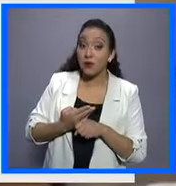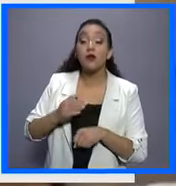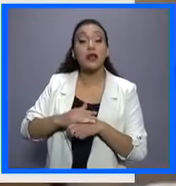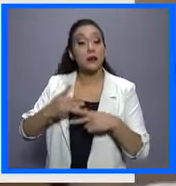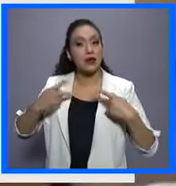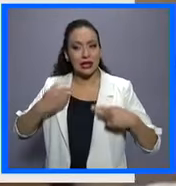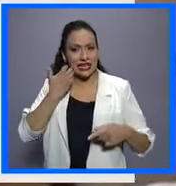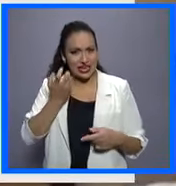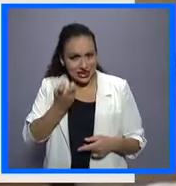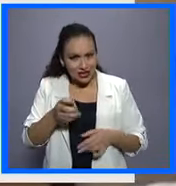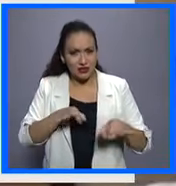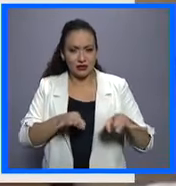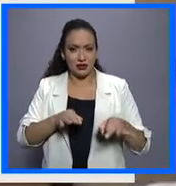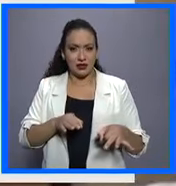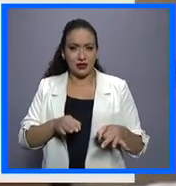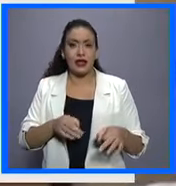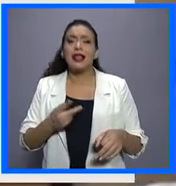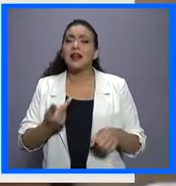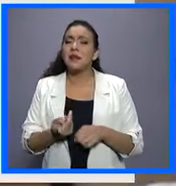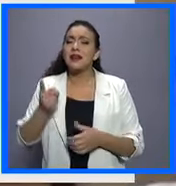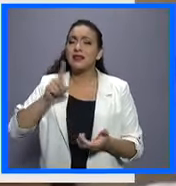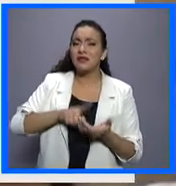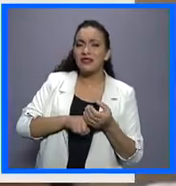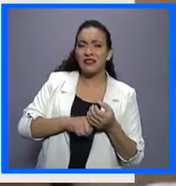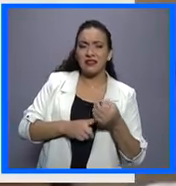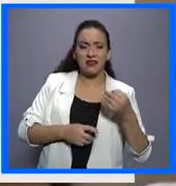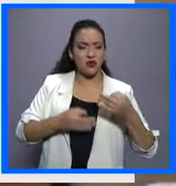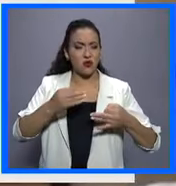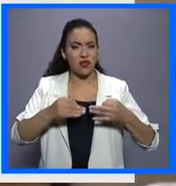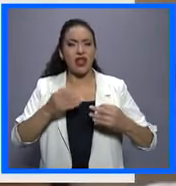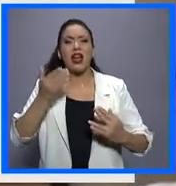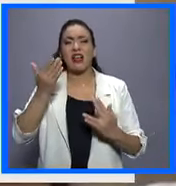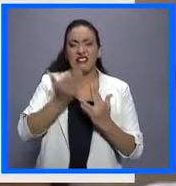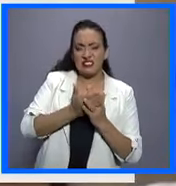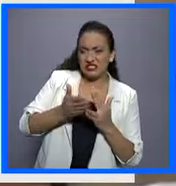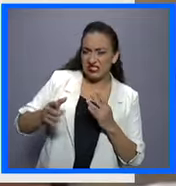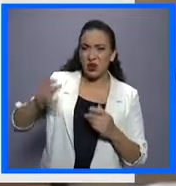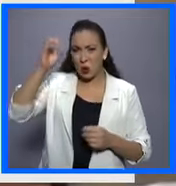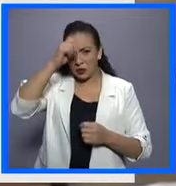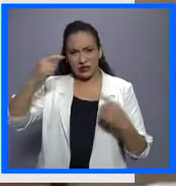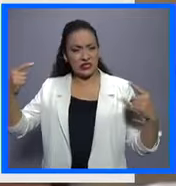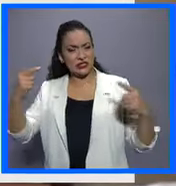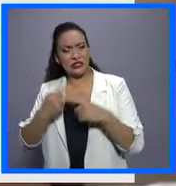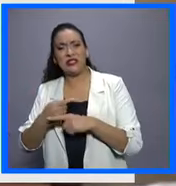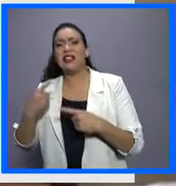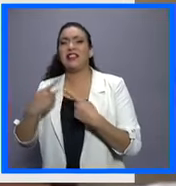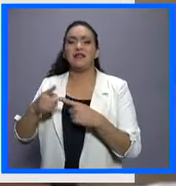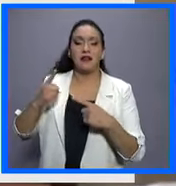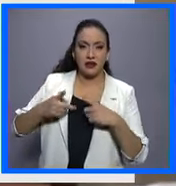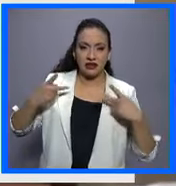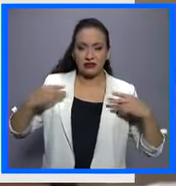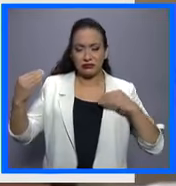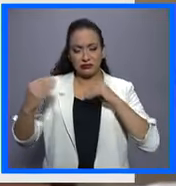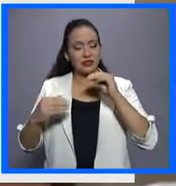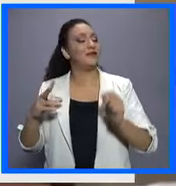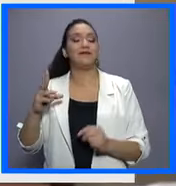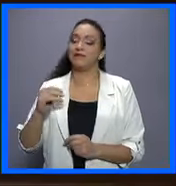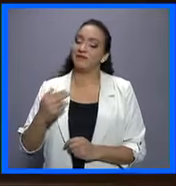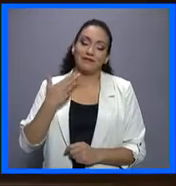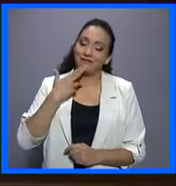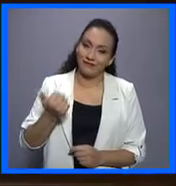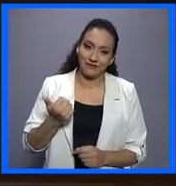Un tribunal dividido, un tribunal puesto en polarización, incluso mediática, no sirve a